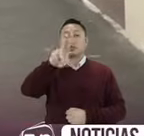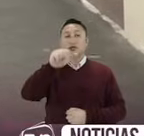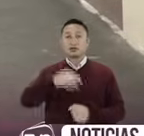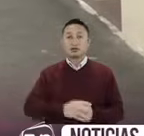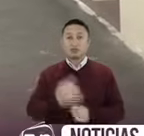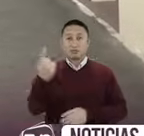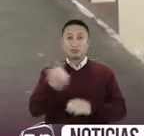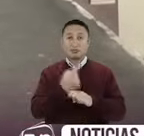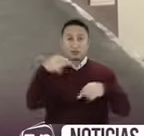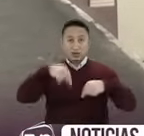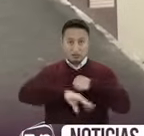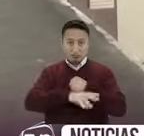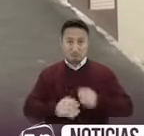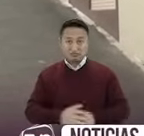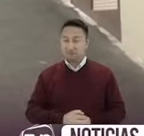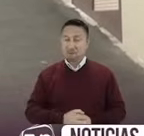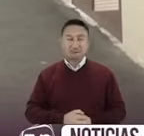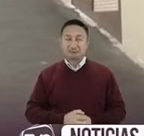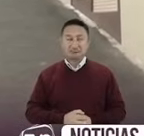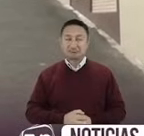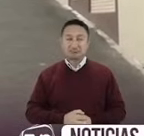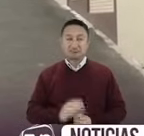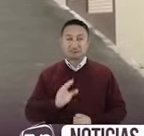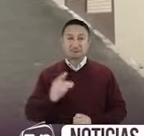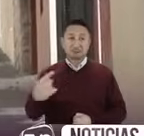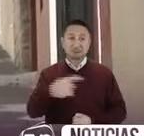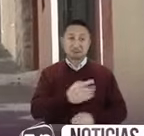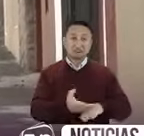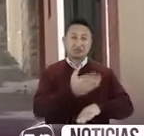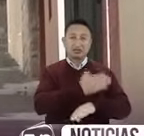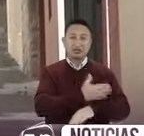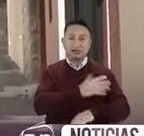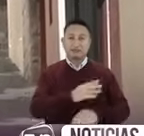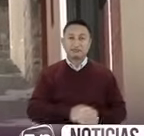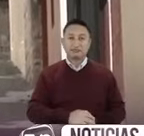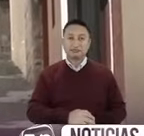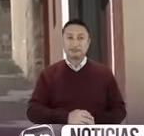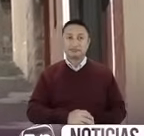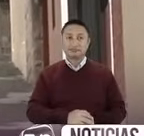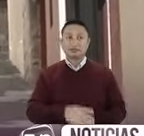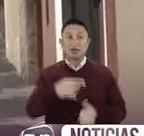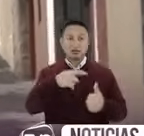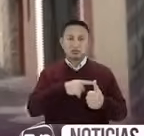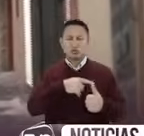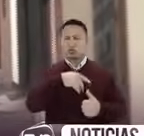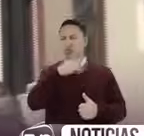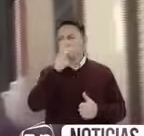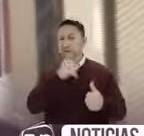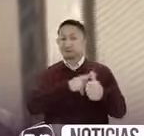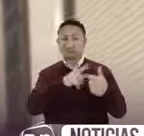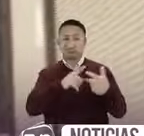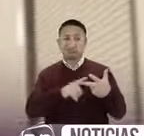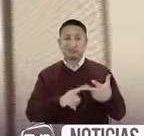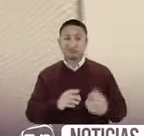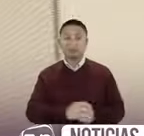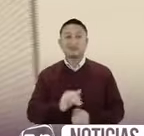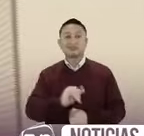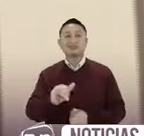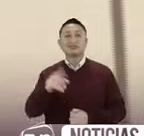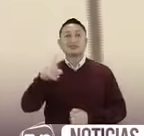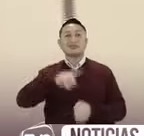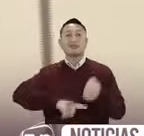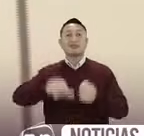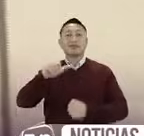se registran este tipo de novedades. Hasta han perdido la cuenta. Algo similar le pasó a la hija de una